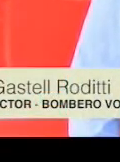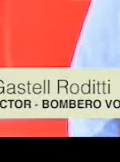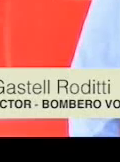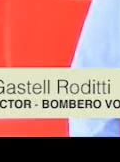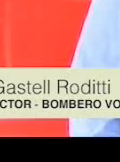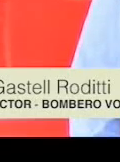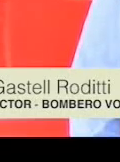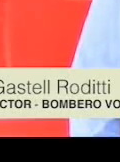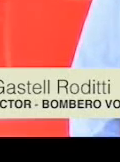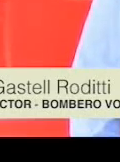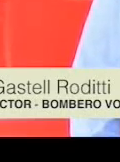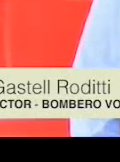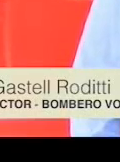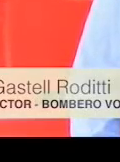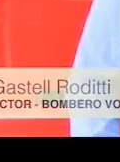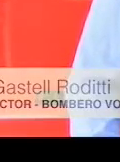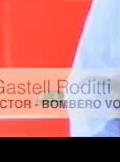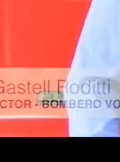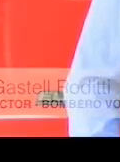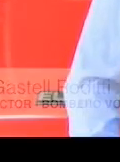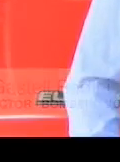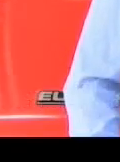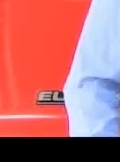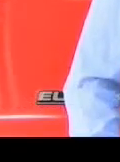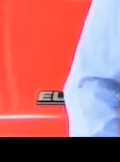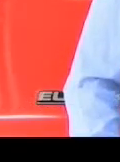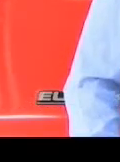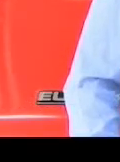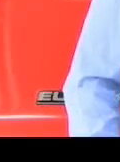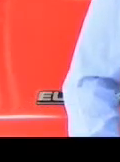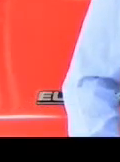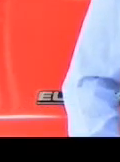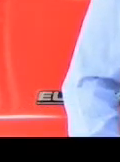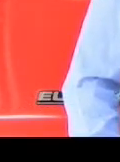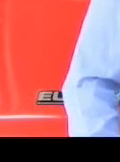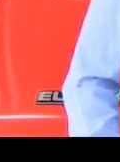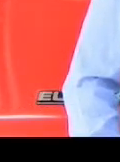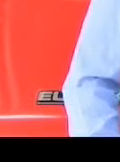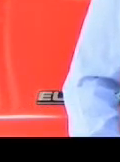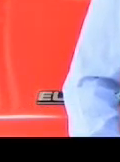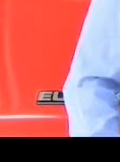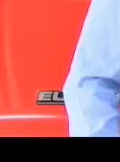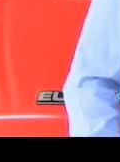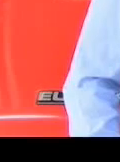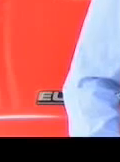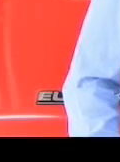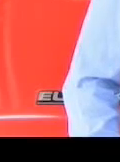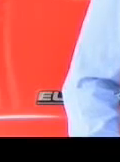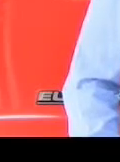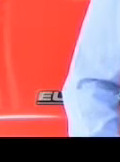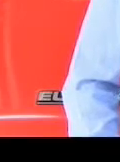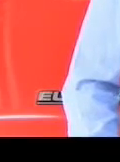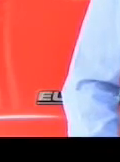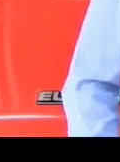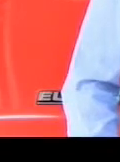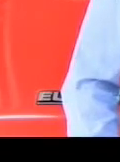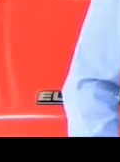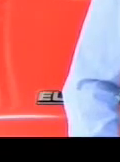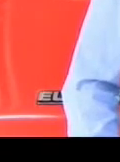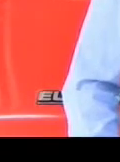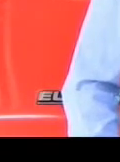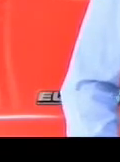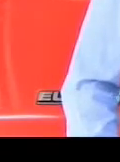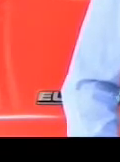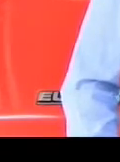indirectamente incendios en bosques nativos, páramos o plantados serán sancionados con pena privativa de su libertad